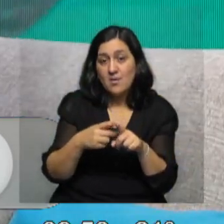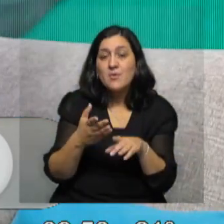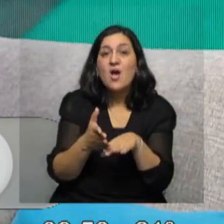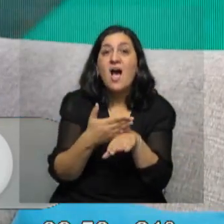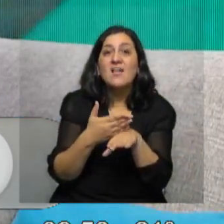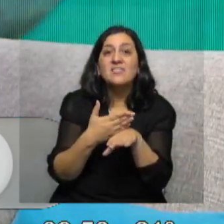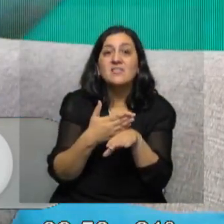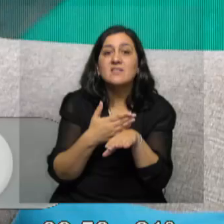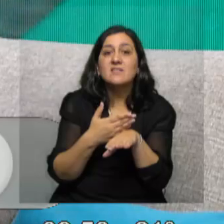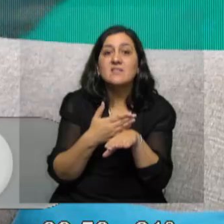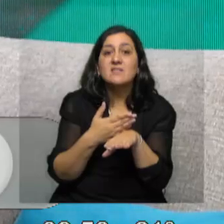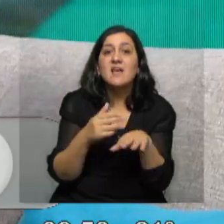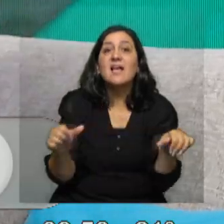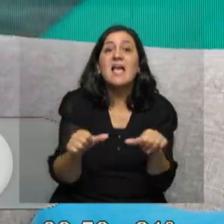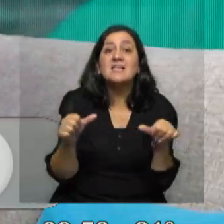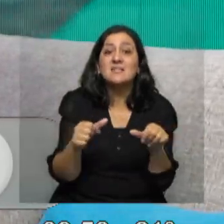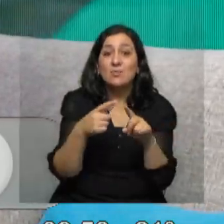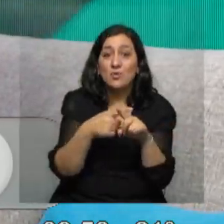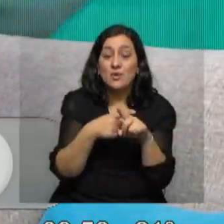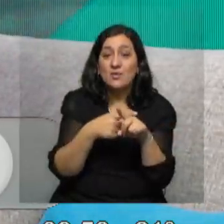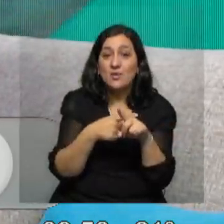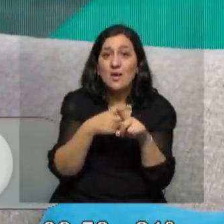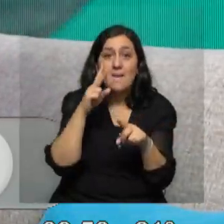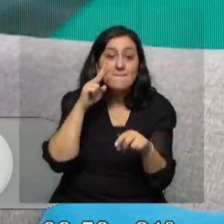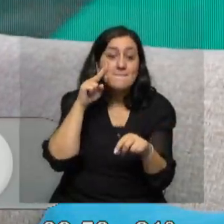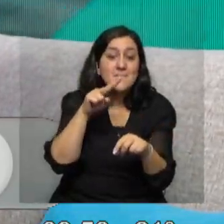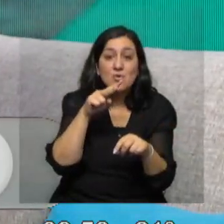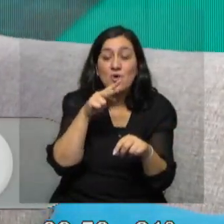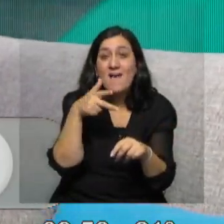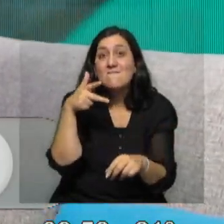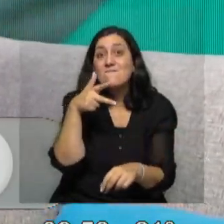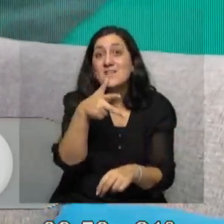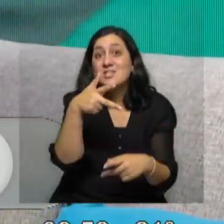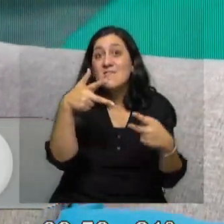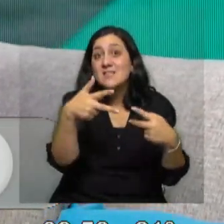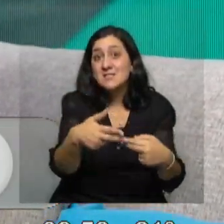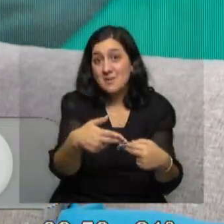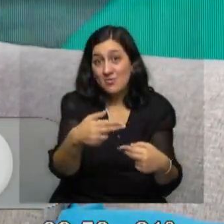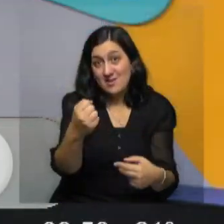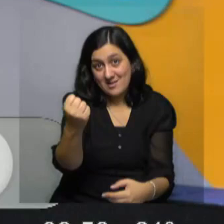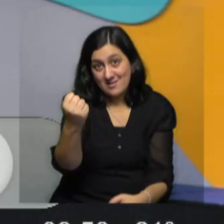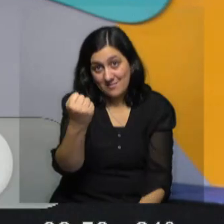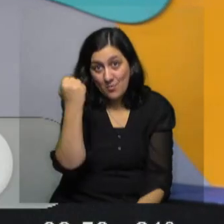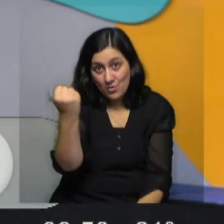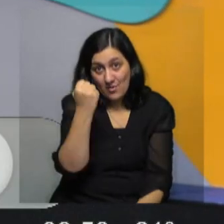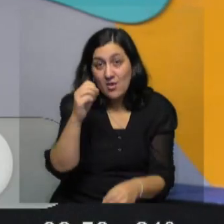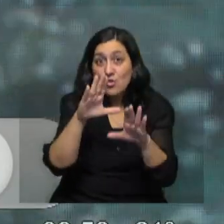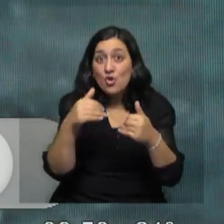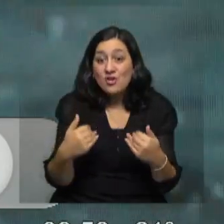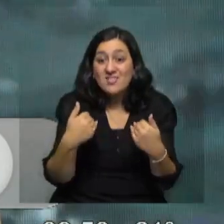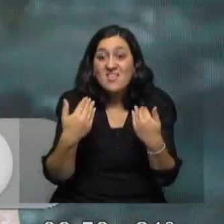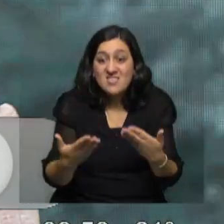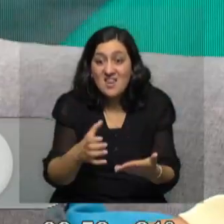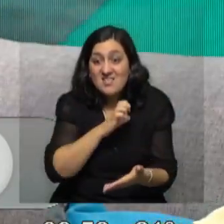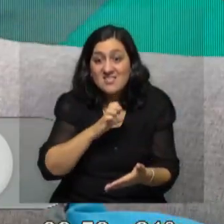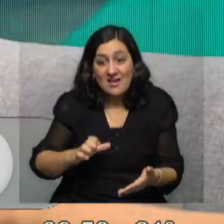de buscar eso, ¿qué vamos a hacer con este condón? Bien, la fecha de vencimiento. Claro. Acá necesitamos un poquito de... Todo lo que te regala presbicia. El